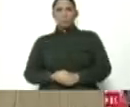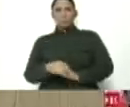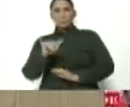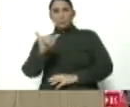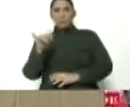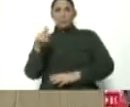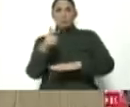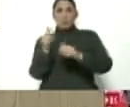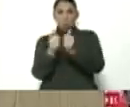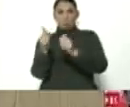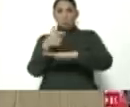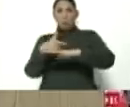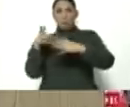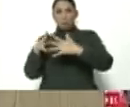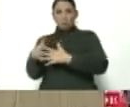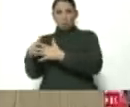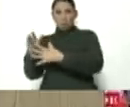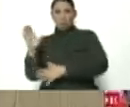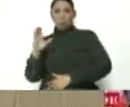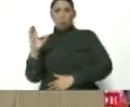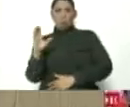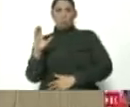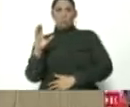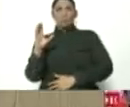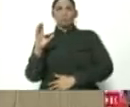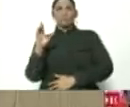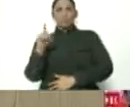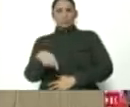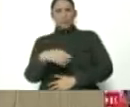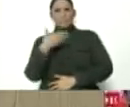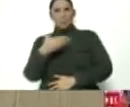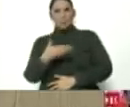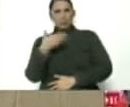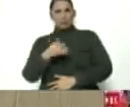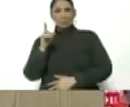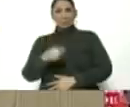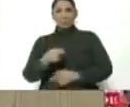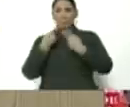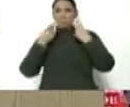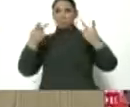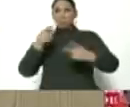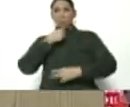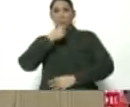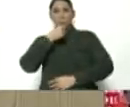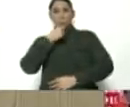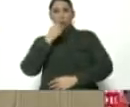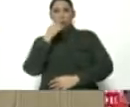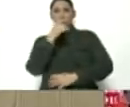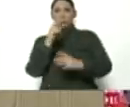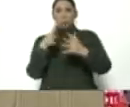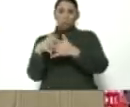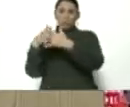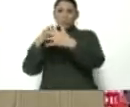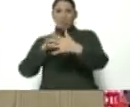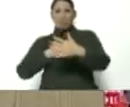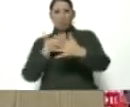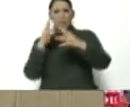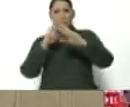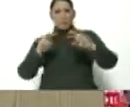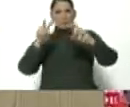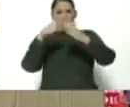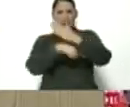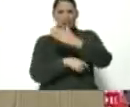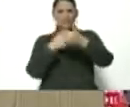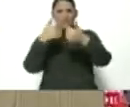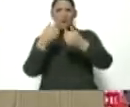el gobierno de Colombia. Es importante que los medios de comunicación norteamericanos puedan investigar bien